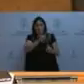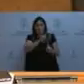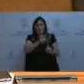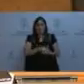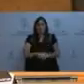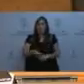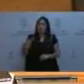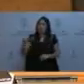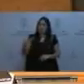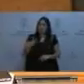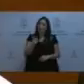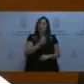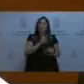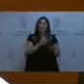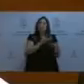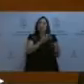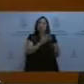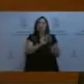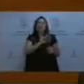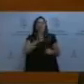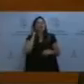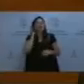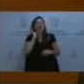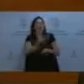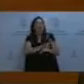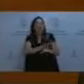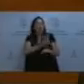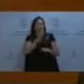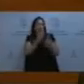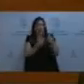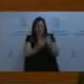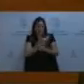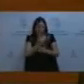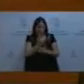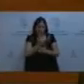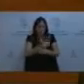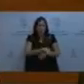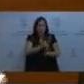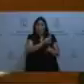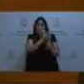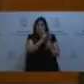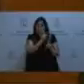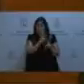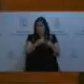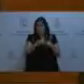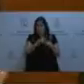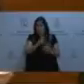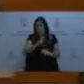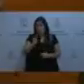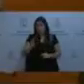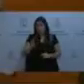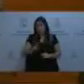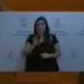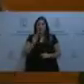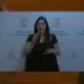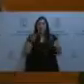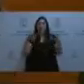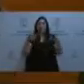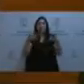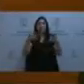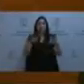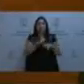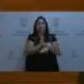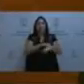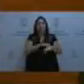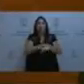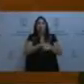Presidente, señorías, señora consejera, buenos días. La pregunta que formulamos desde el Grupo Parlamentario Popular al Consejo de Gobierno es la